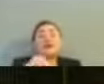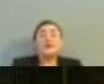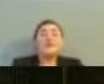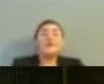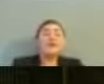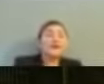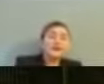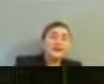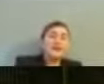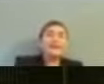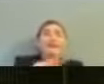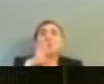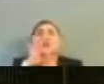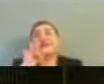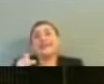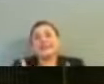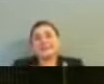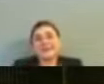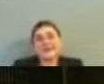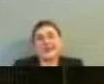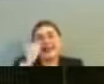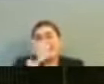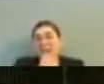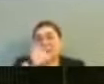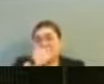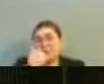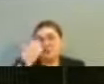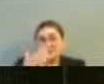más de 40,000 jóvenes